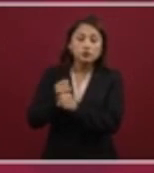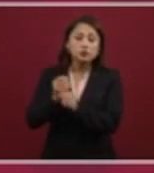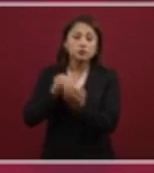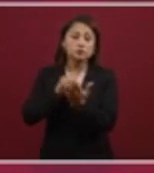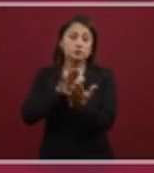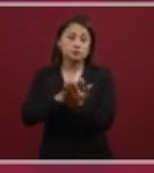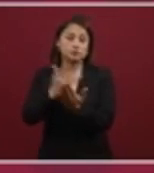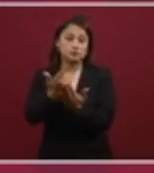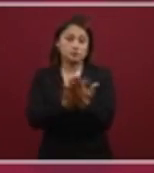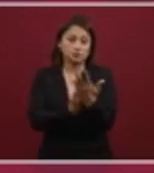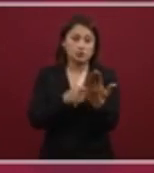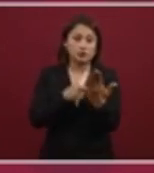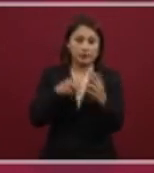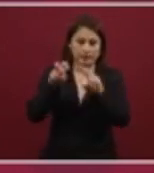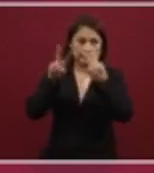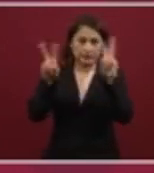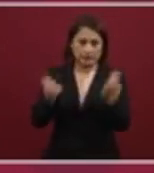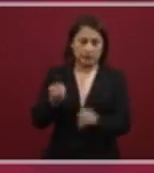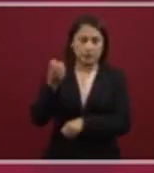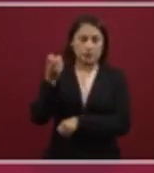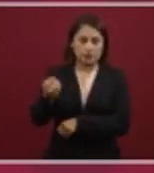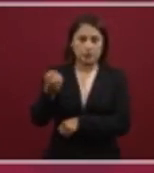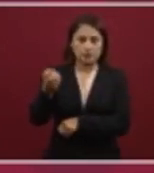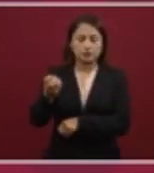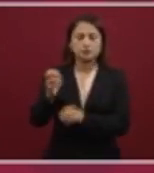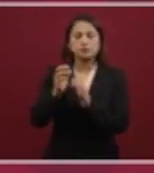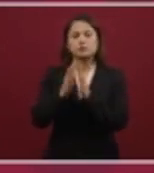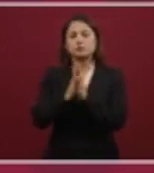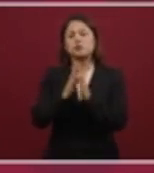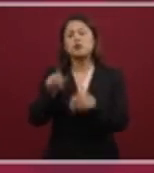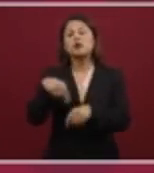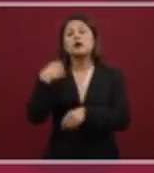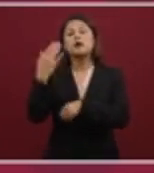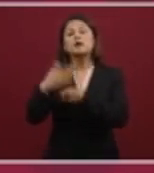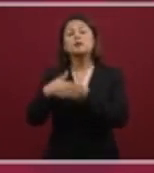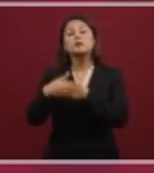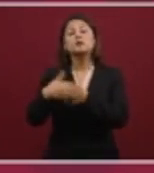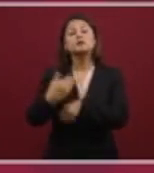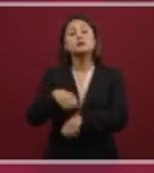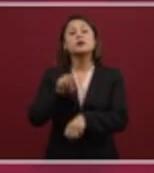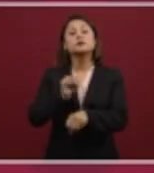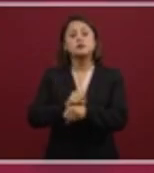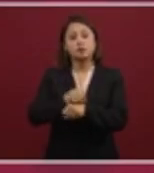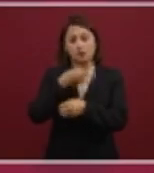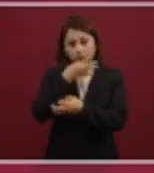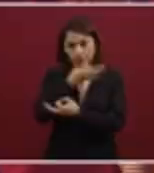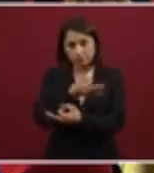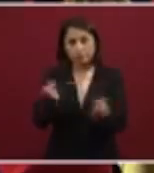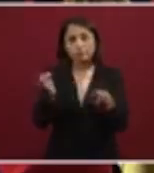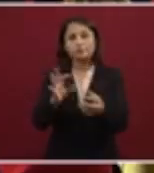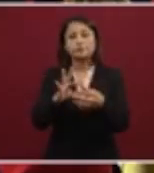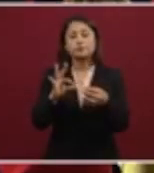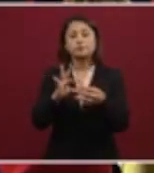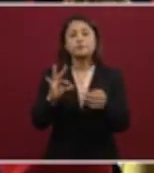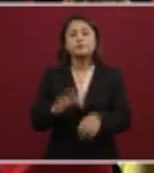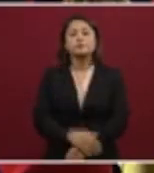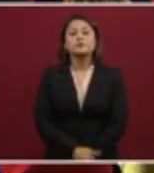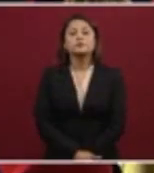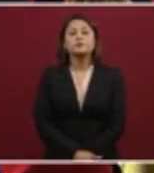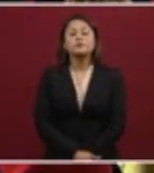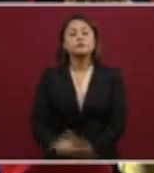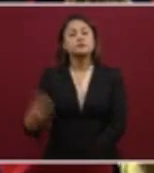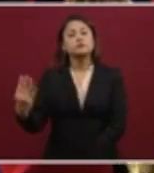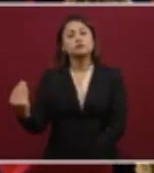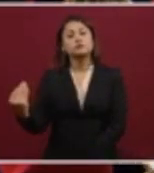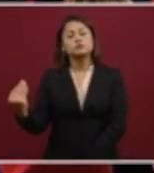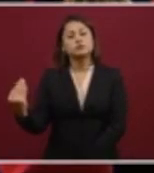tema. Yo espero que ya la próxima semana lo podamos dar a conocer. ¿Está cursando en este momento? ¿Podría tener